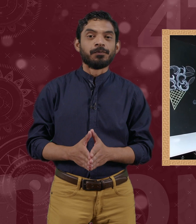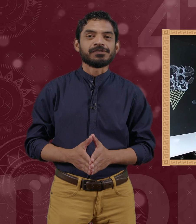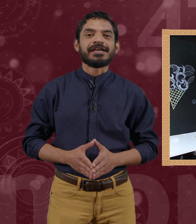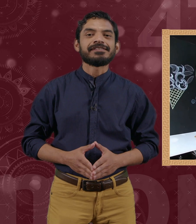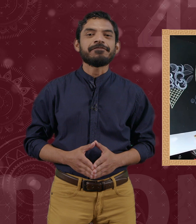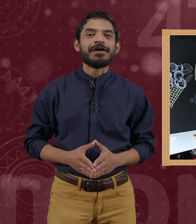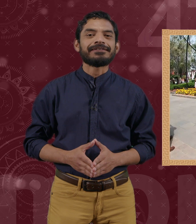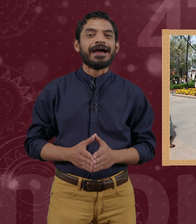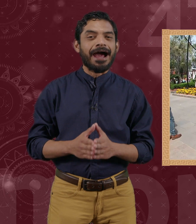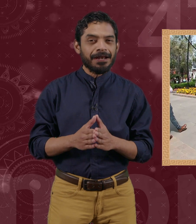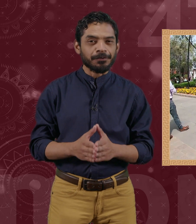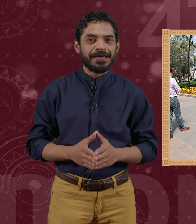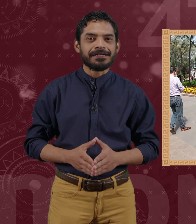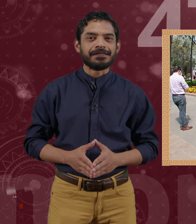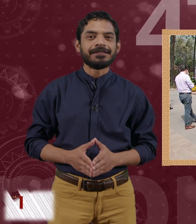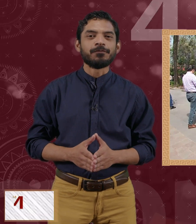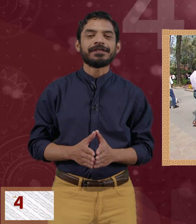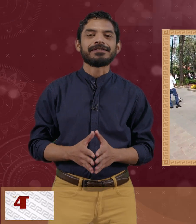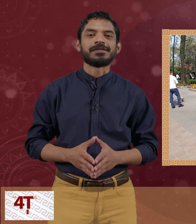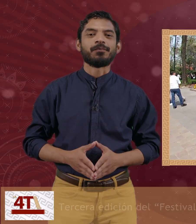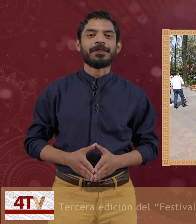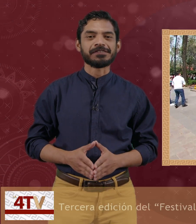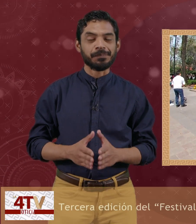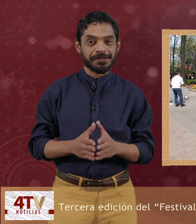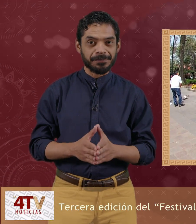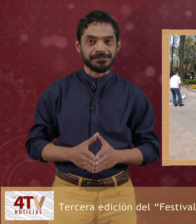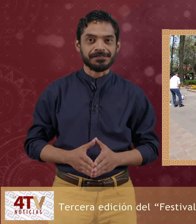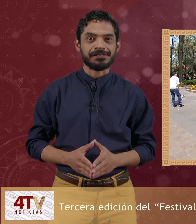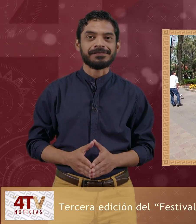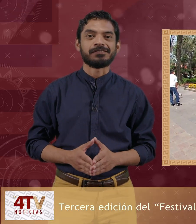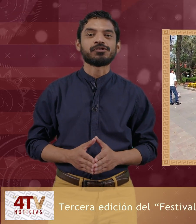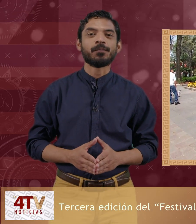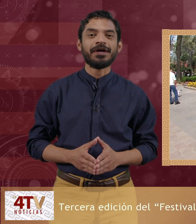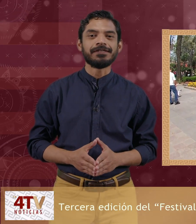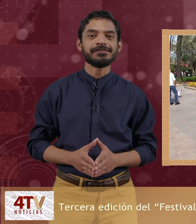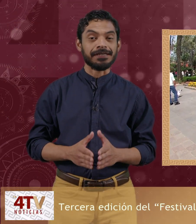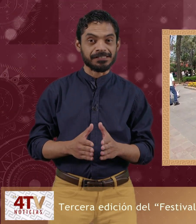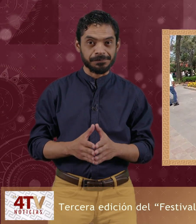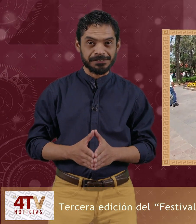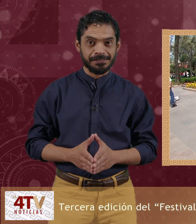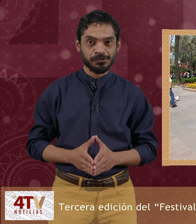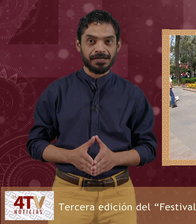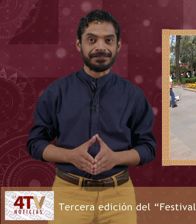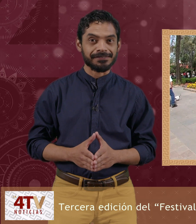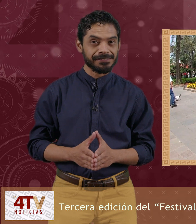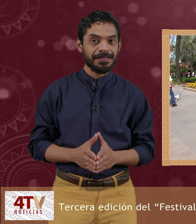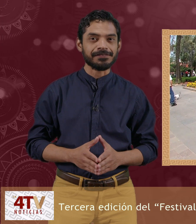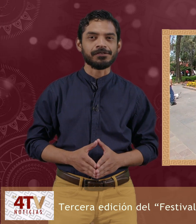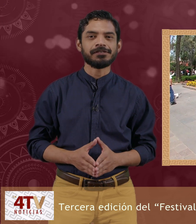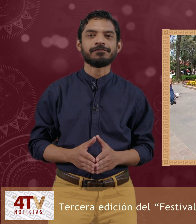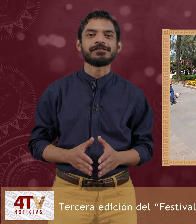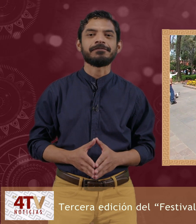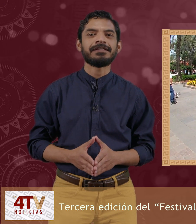Y por si hacía falta algo que añadir a una de las temporadas más representativas de nuestro país, les invitamos a la